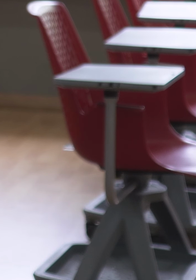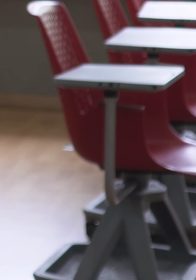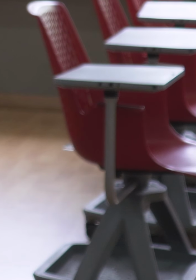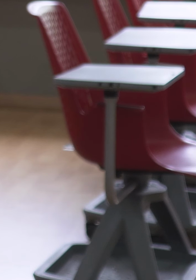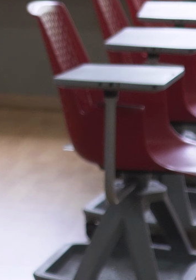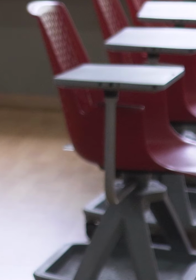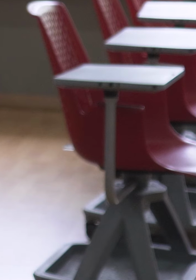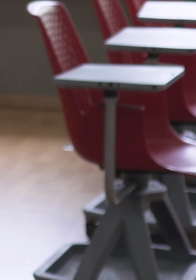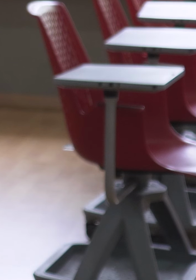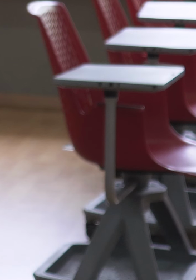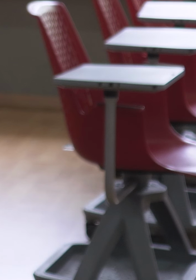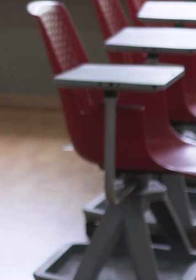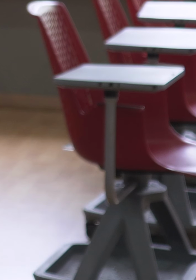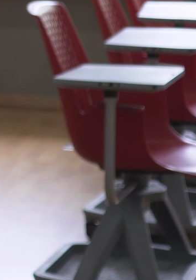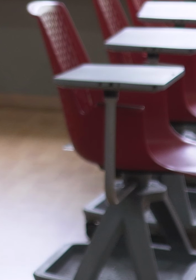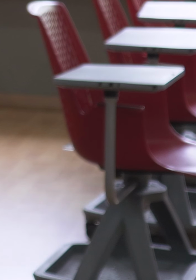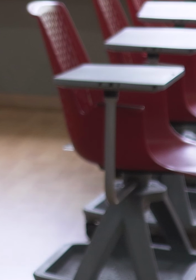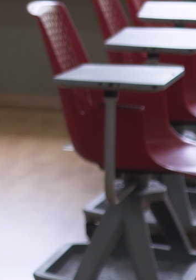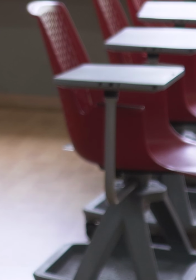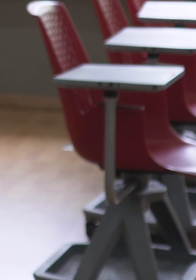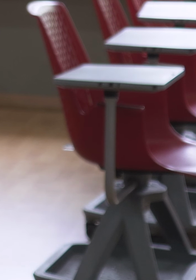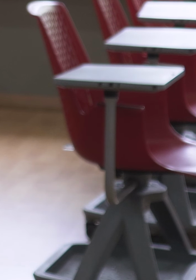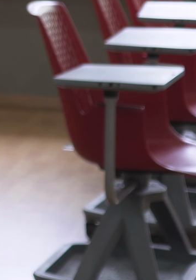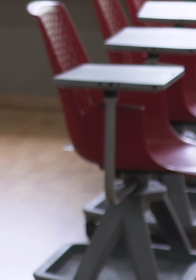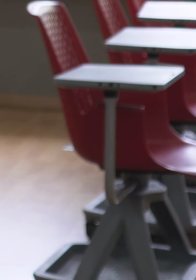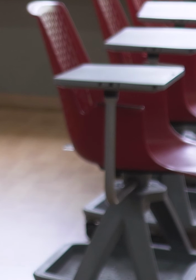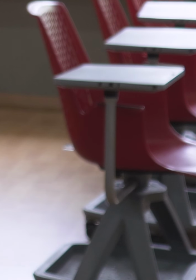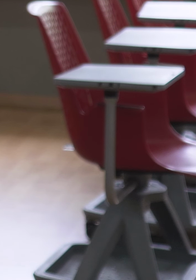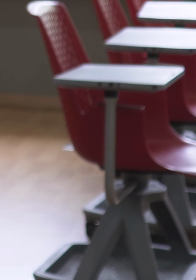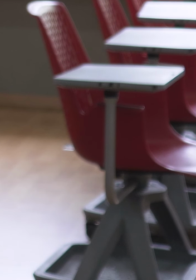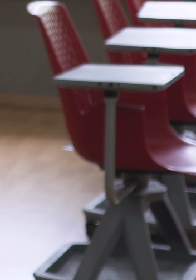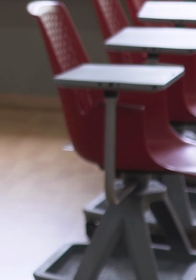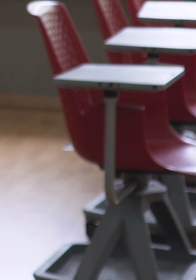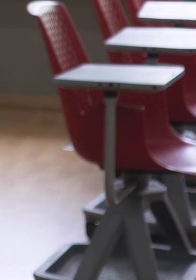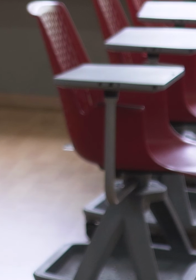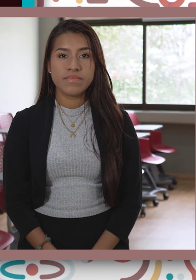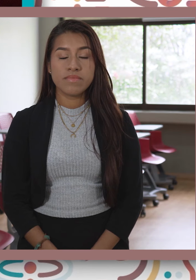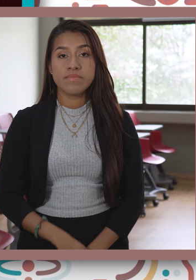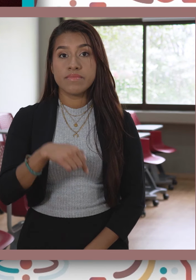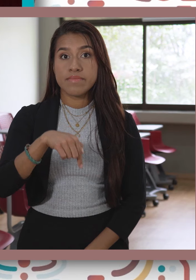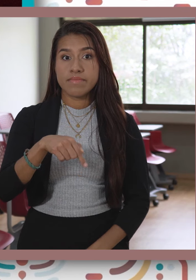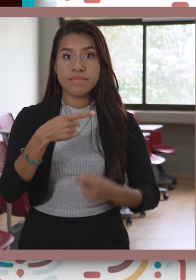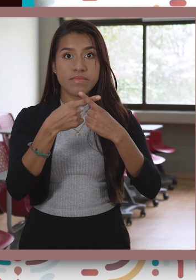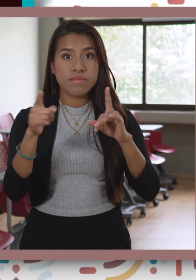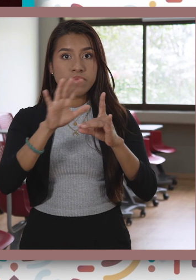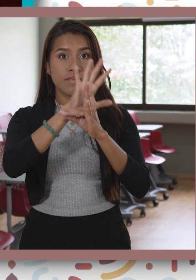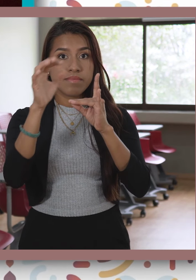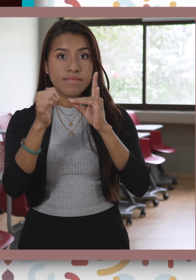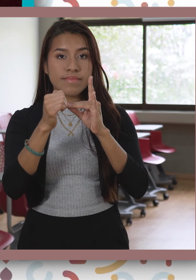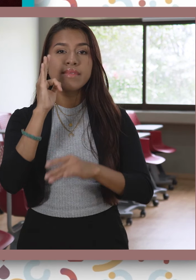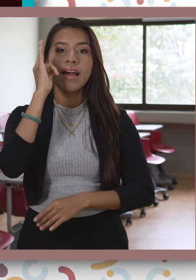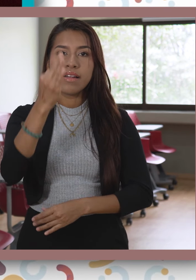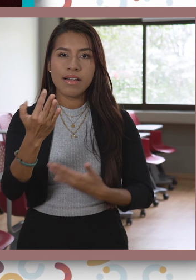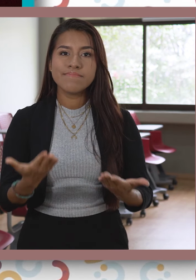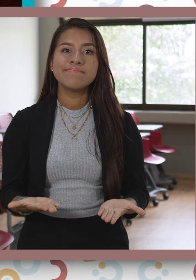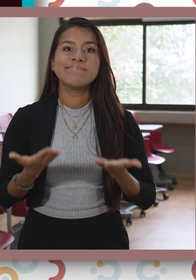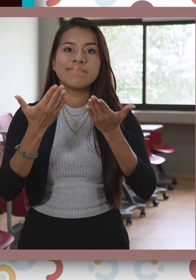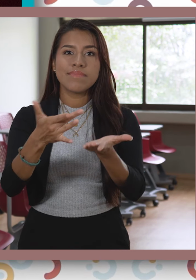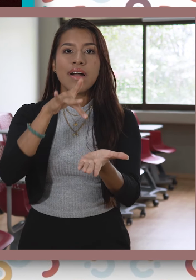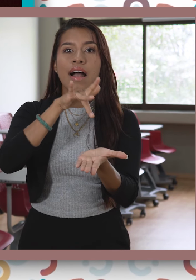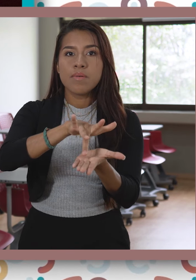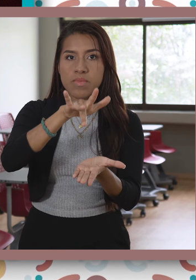programas de educación continua cómo se comunican para poderlos entender mejor. Aquí es diferente en la Universidad